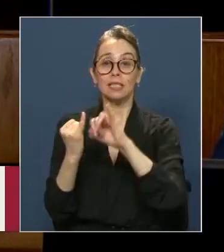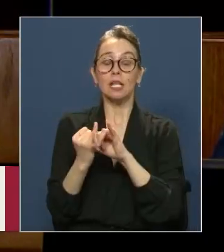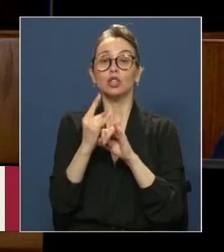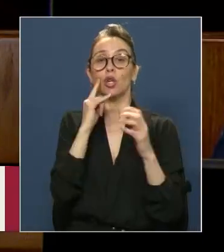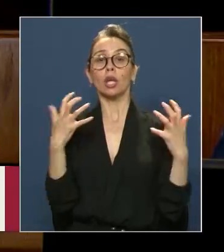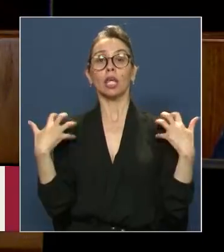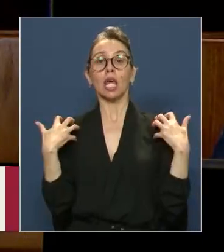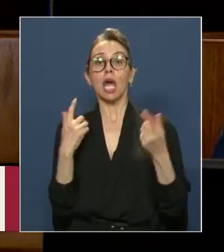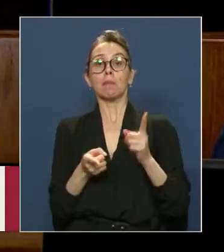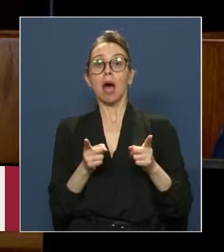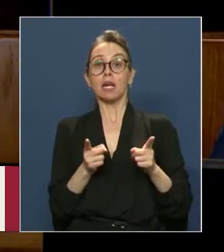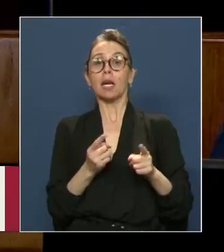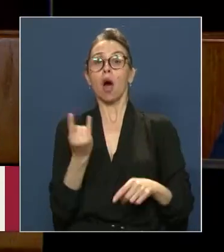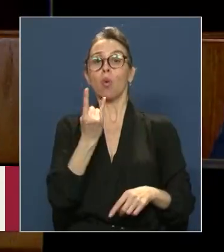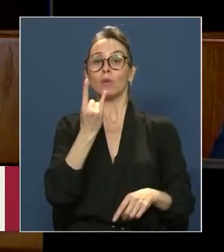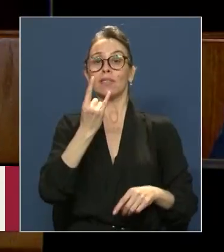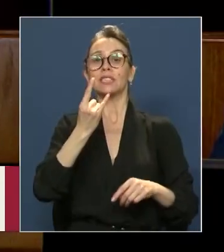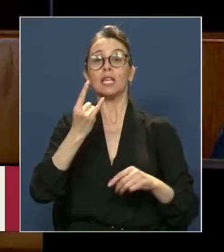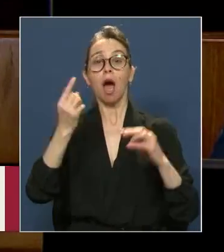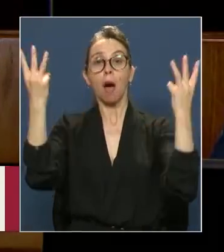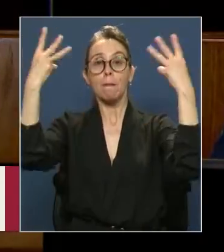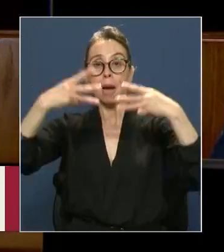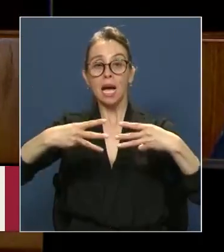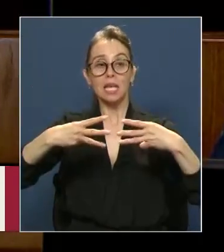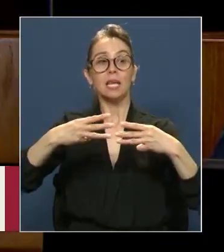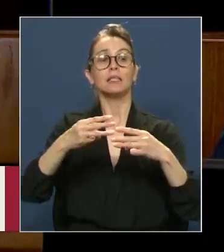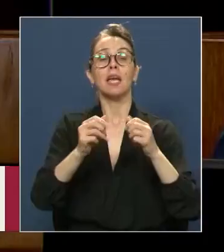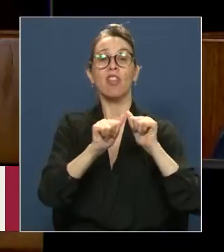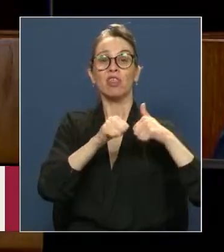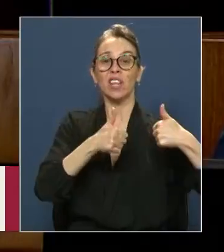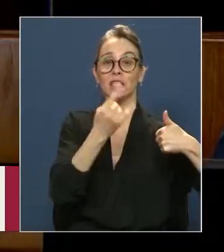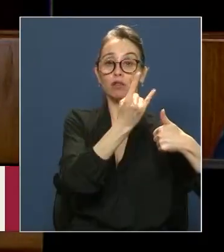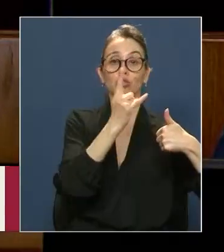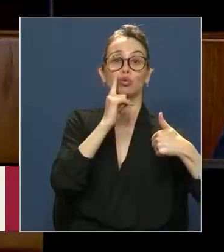cuyos directivos se encuentran hoy día en la cafetería del Congreso,